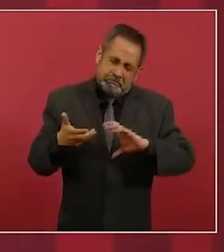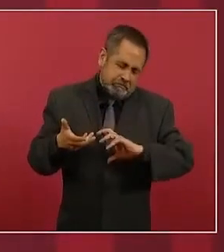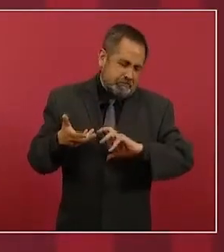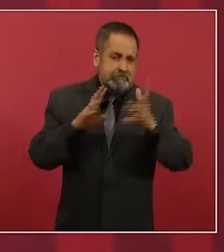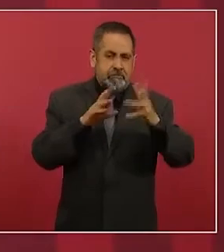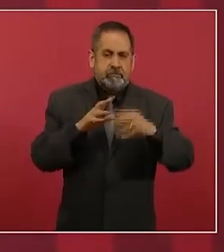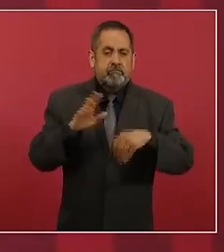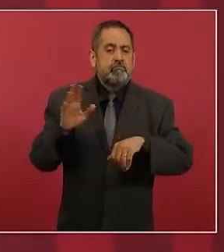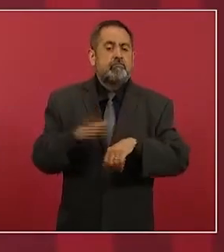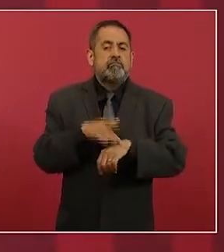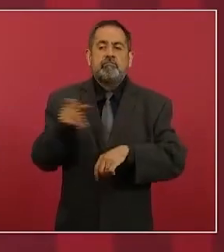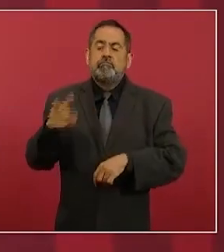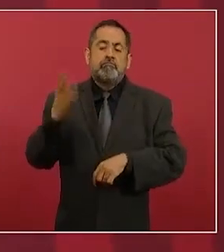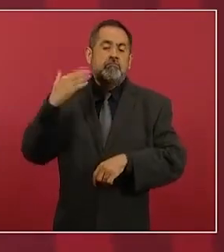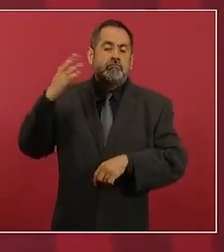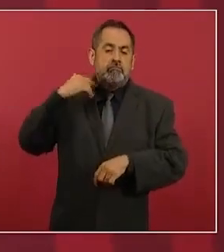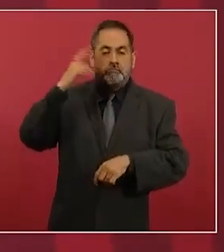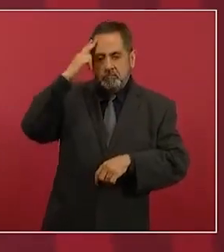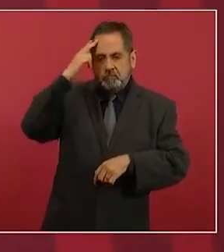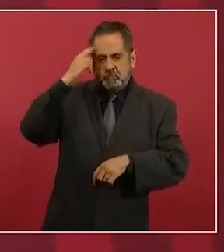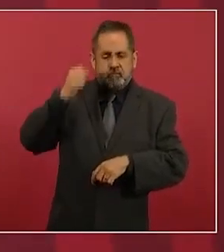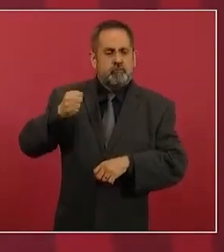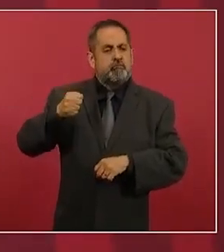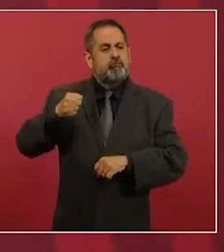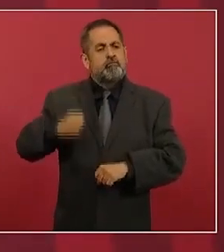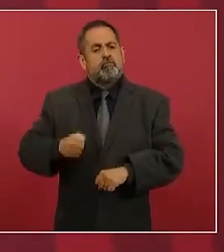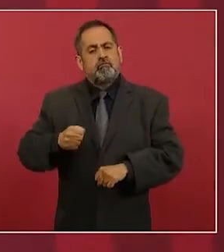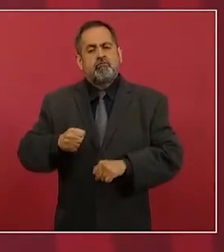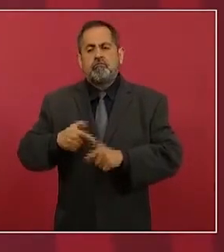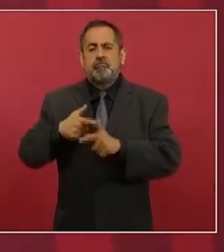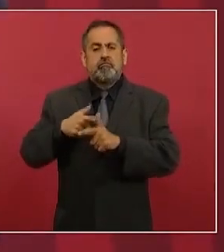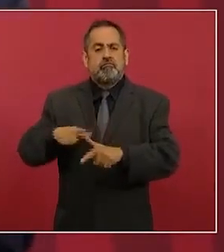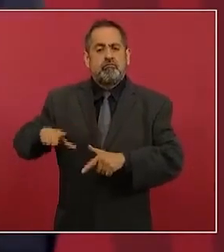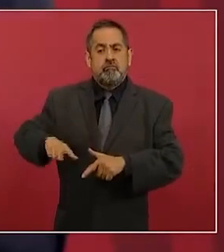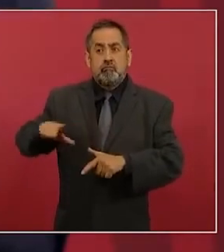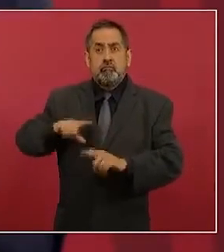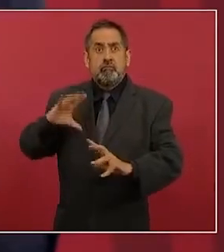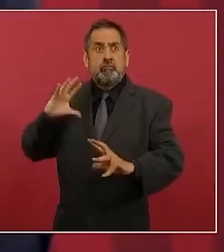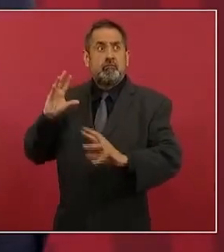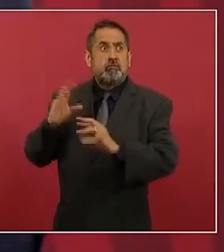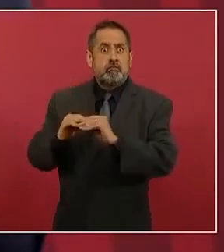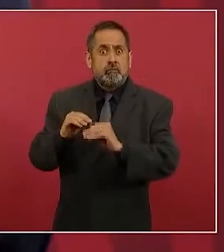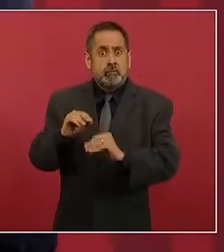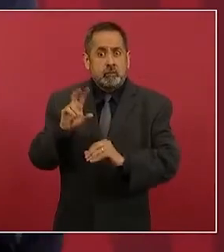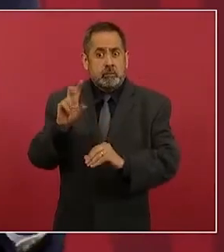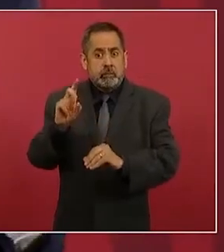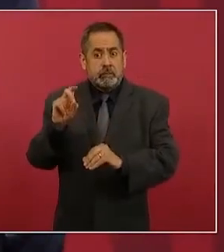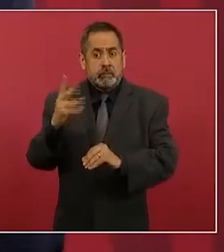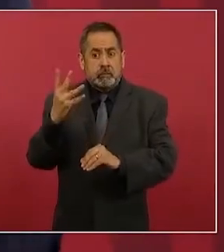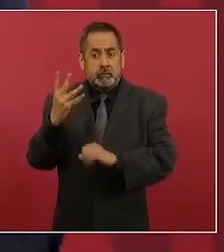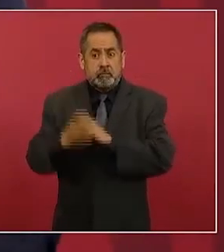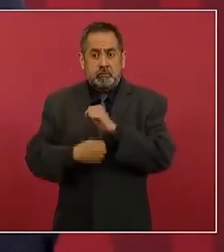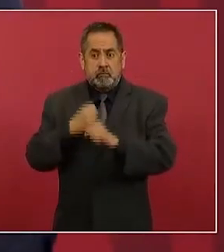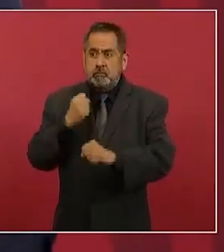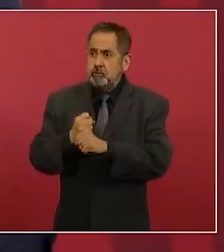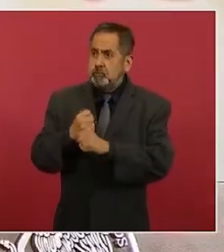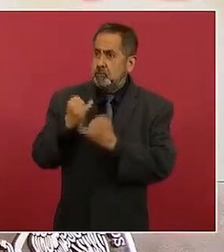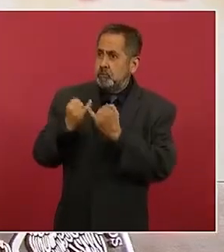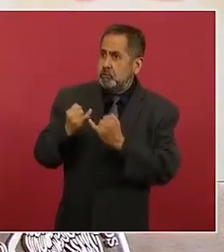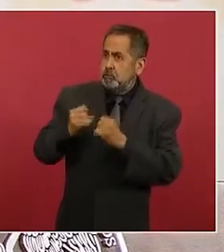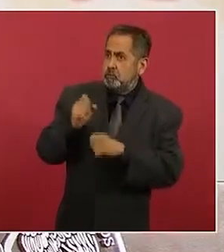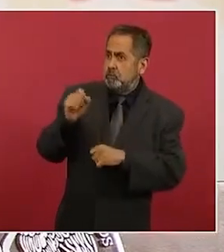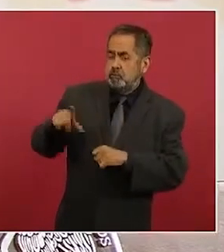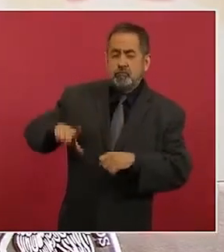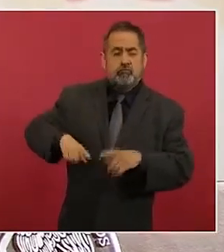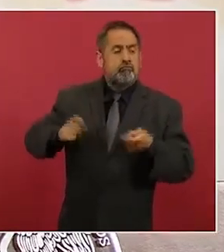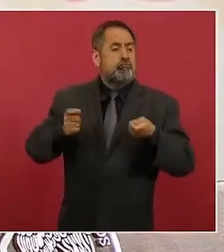al predominio de un gobierno durante 34 años